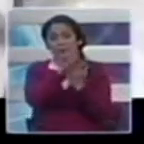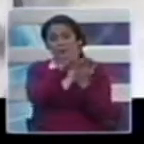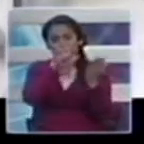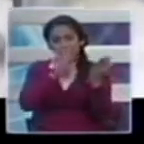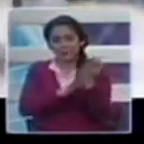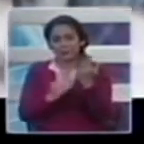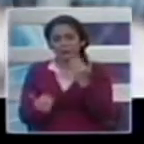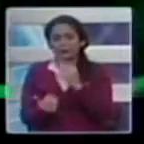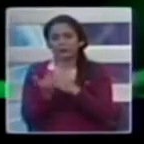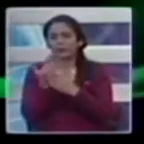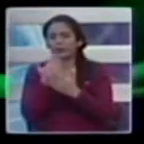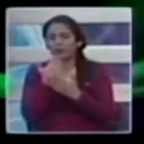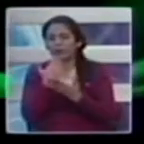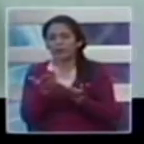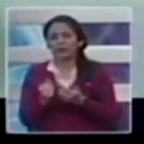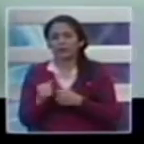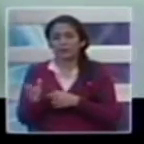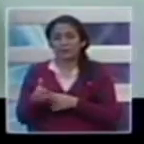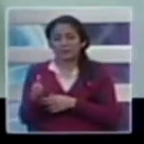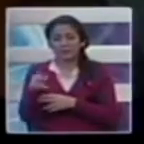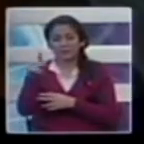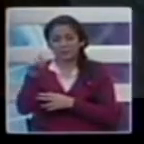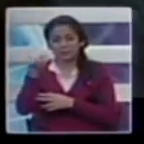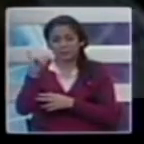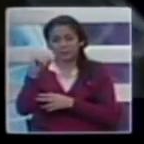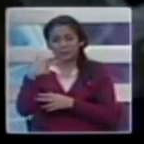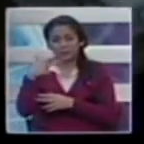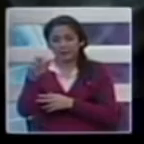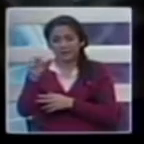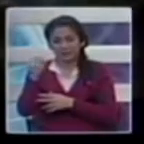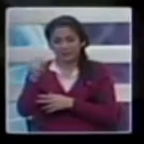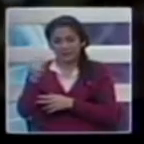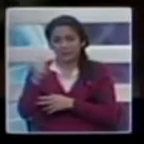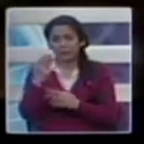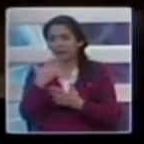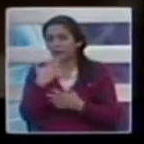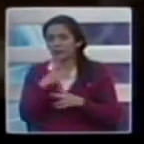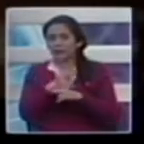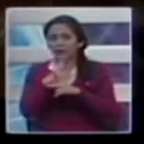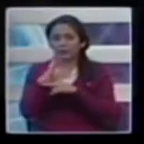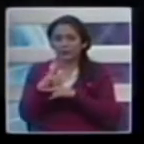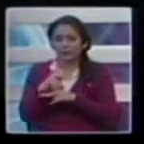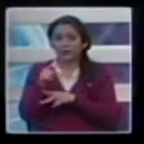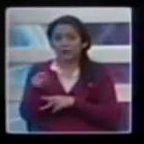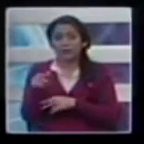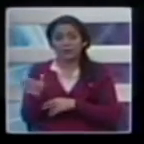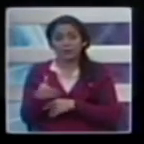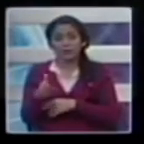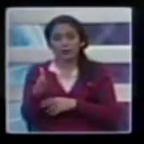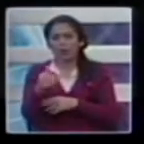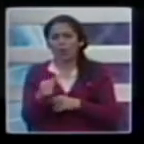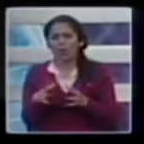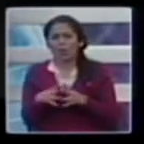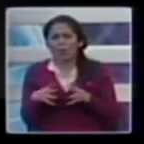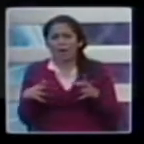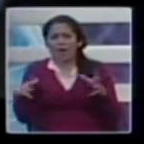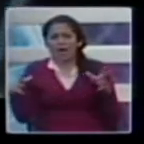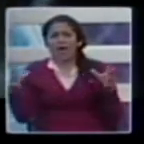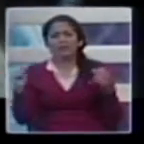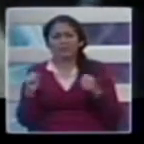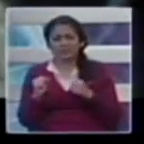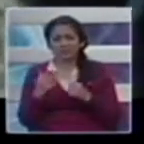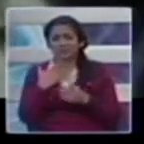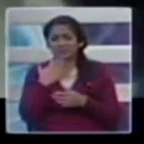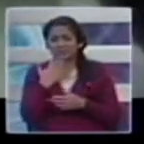producción de juveniles de paiche, también conocidos como pirarucú, uno de los peces de agua dulce más grandes del mundo, que crece hasta